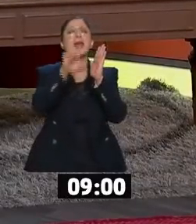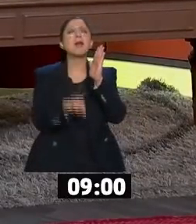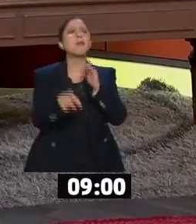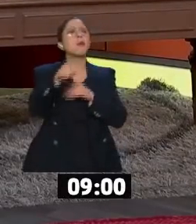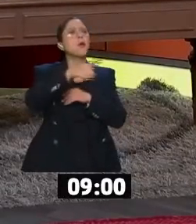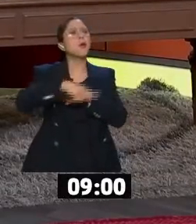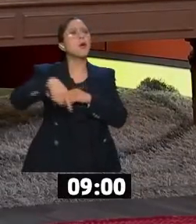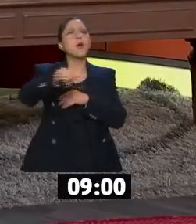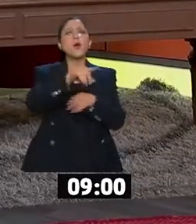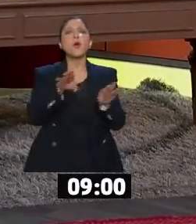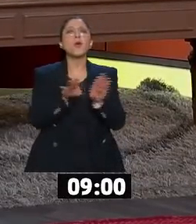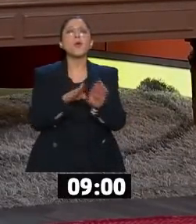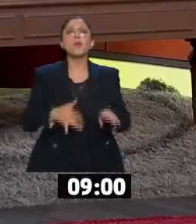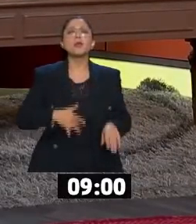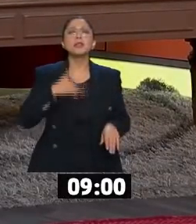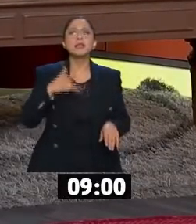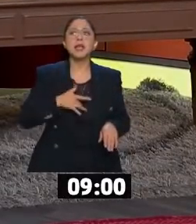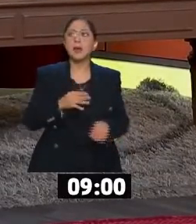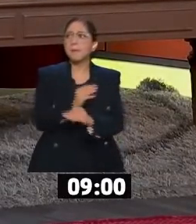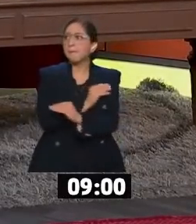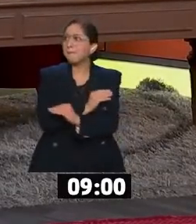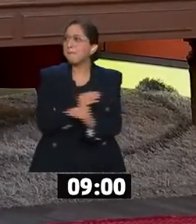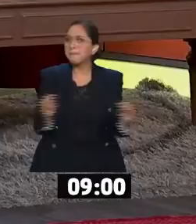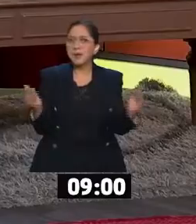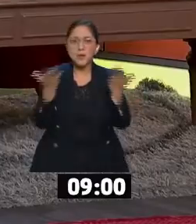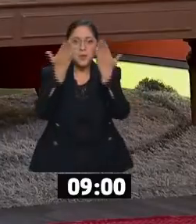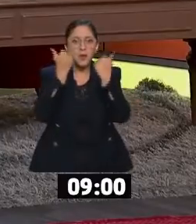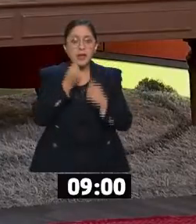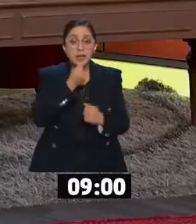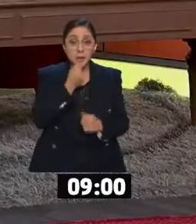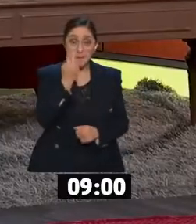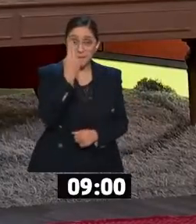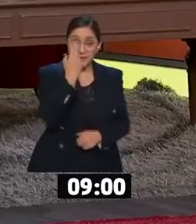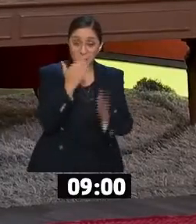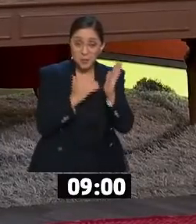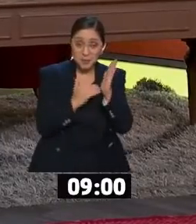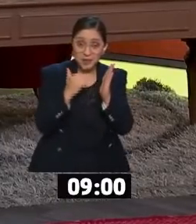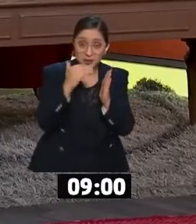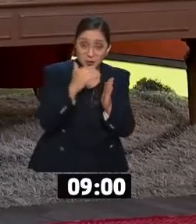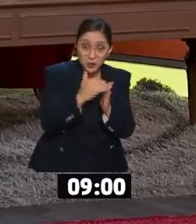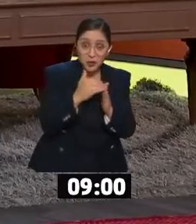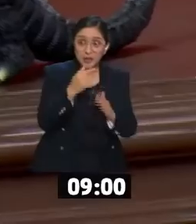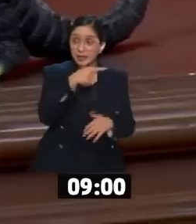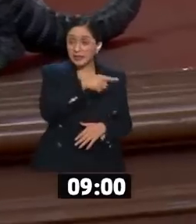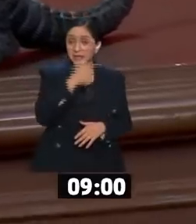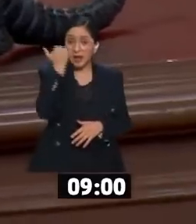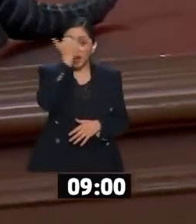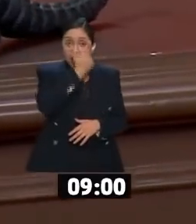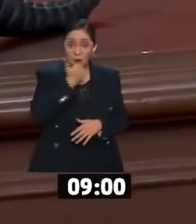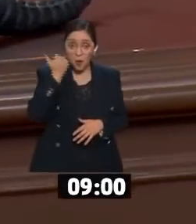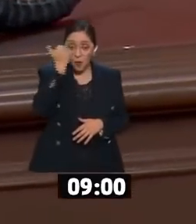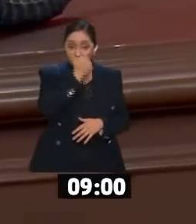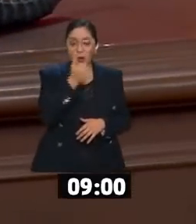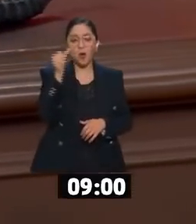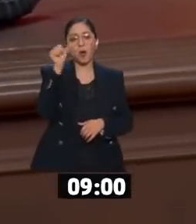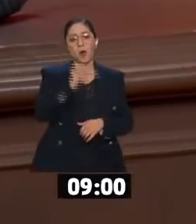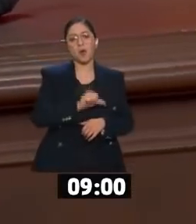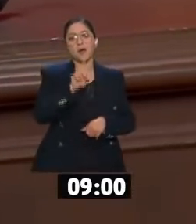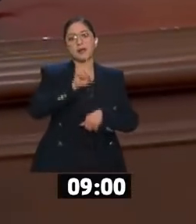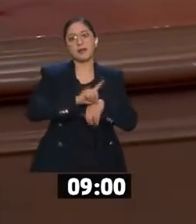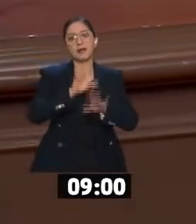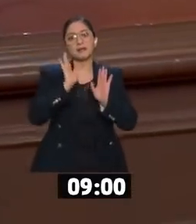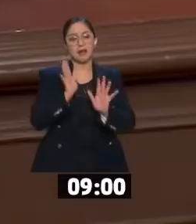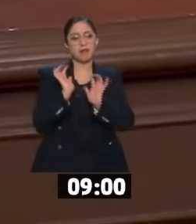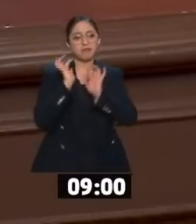escuincles? Híjole. 25 millones de alumnos Yo sí la extraño. están convocados para que entre. ¿Sí la extraña? No hubo